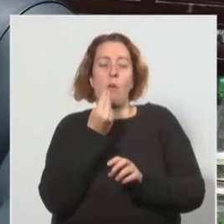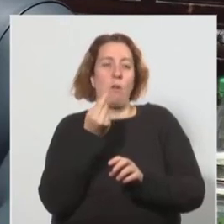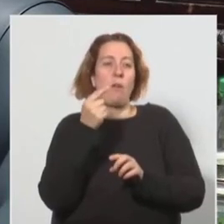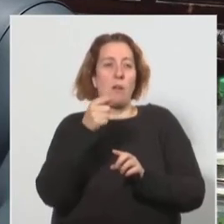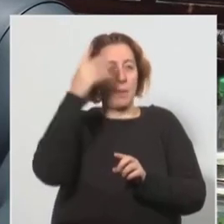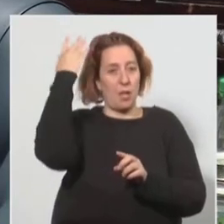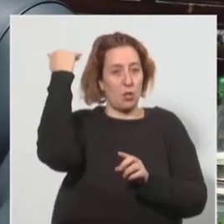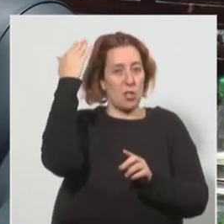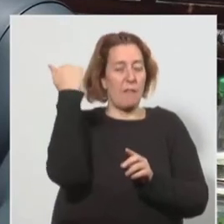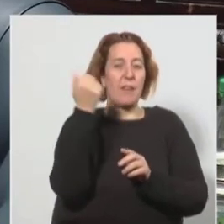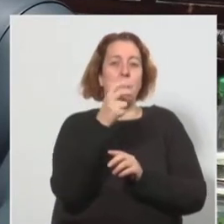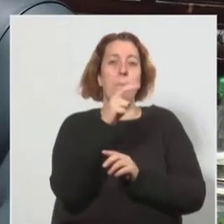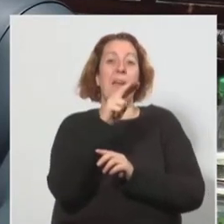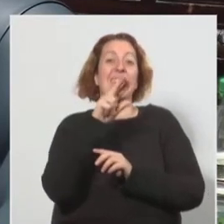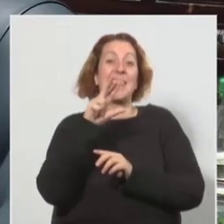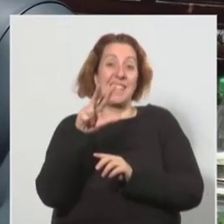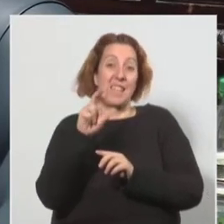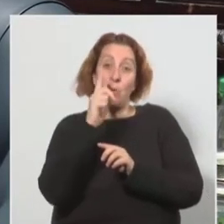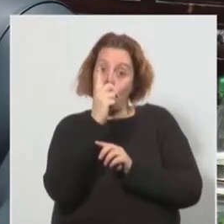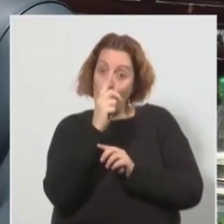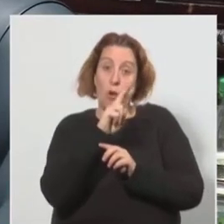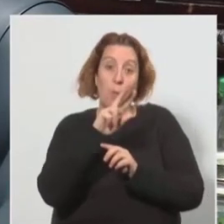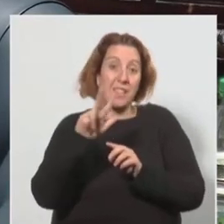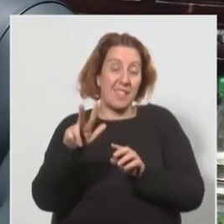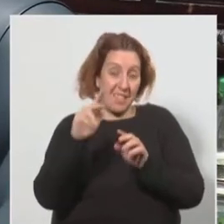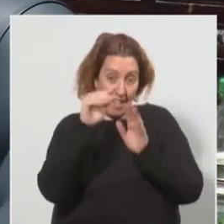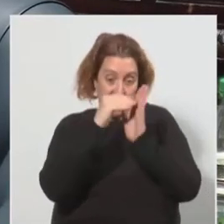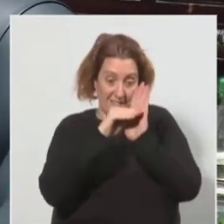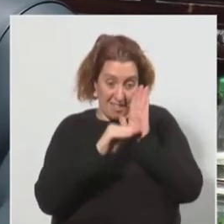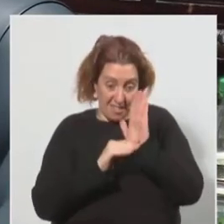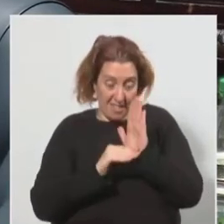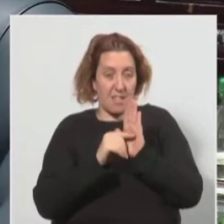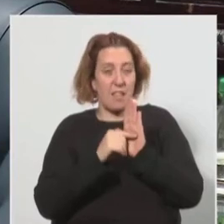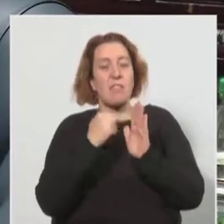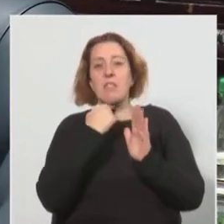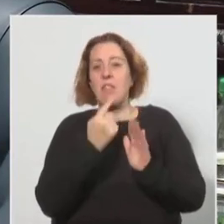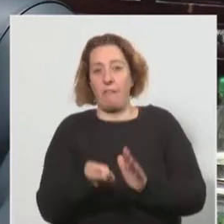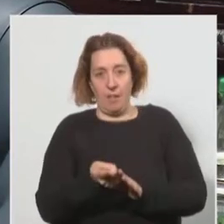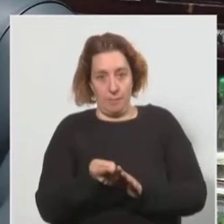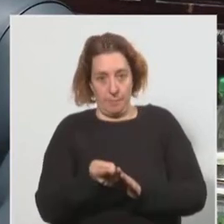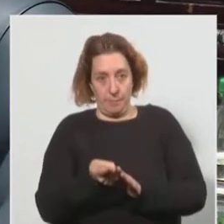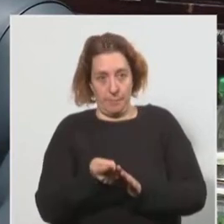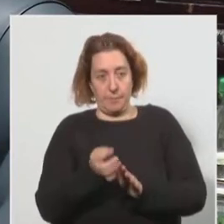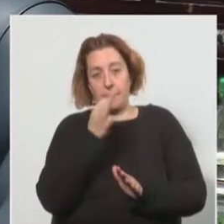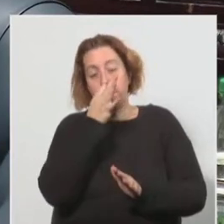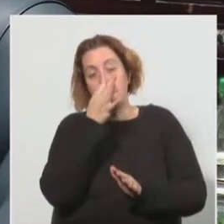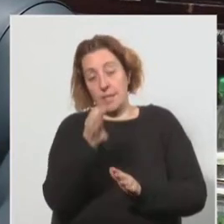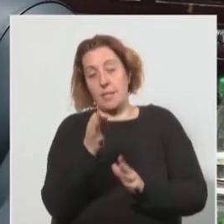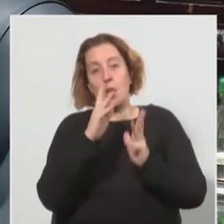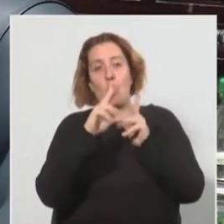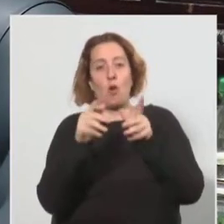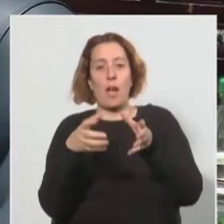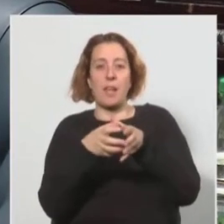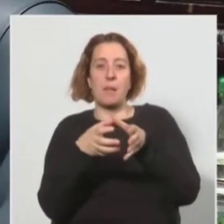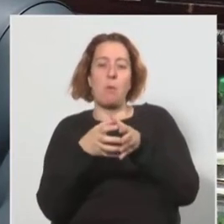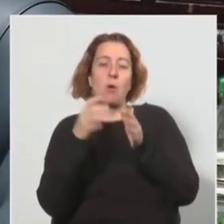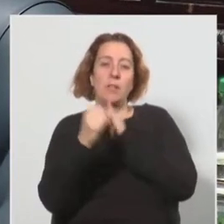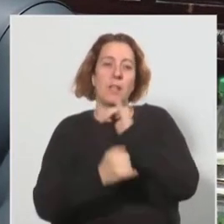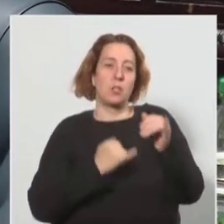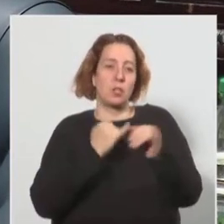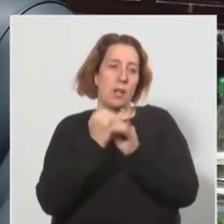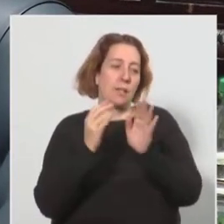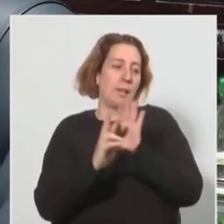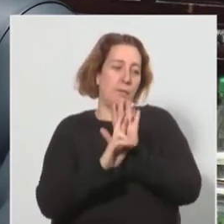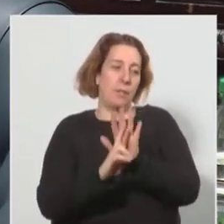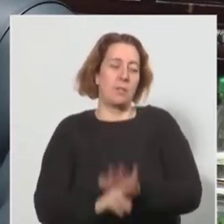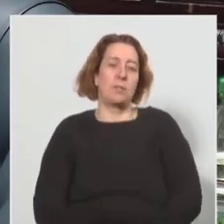los 23 países con más debilidades según el organismo internacional de